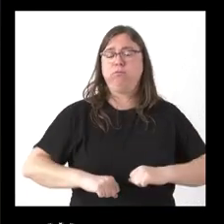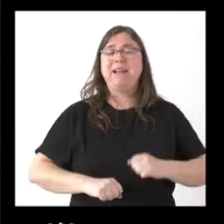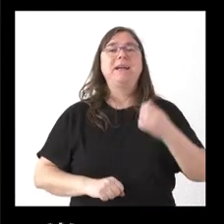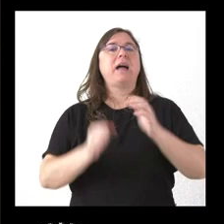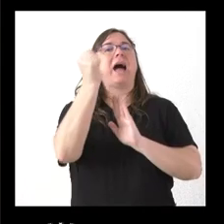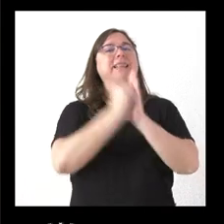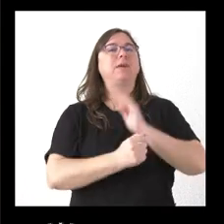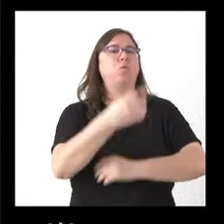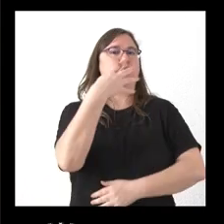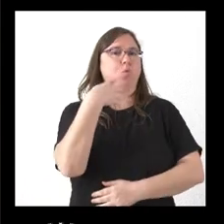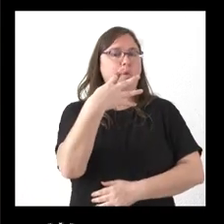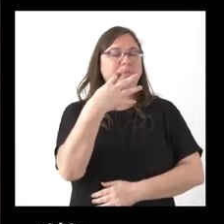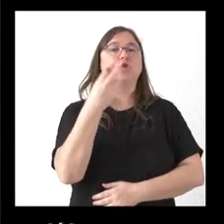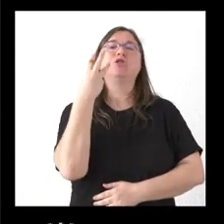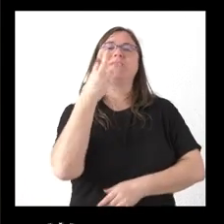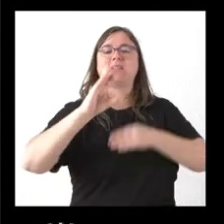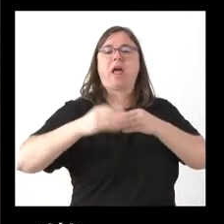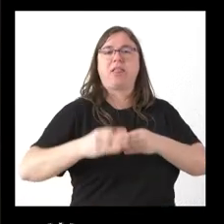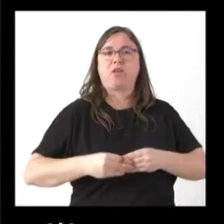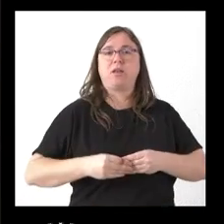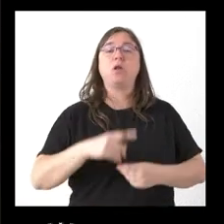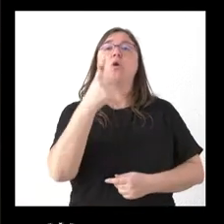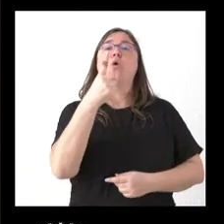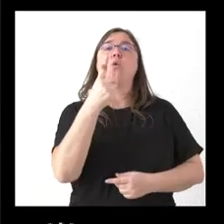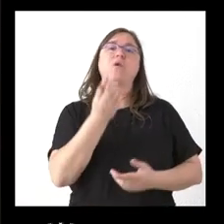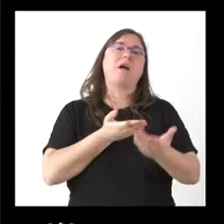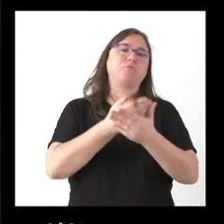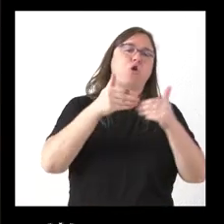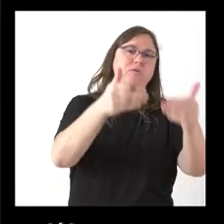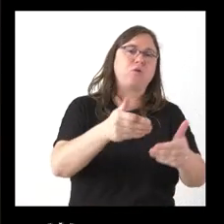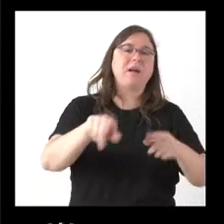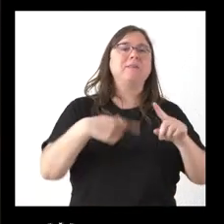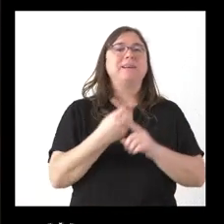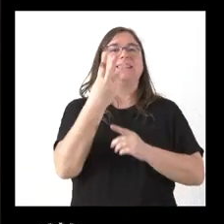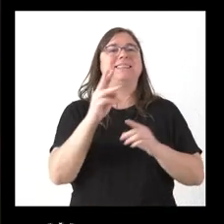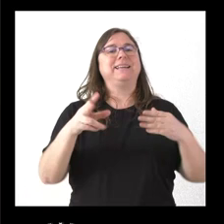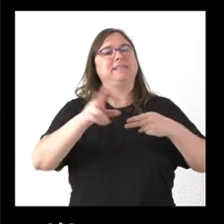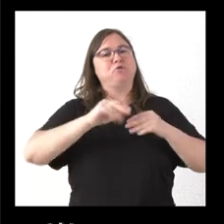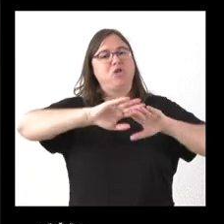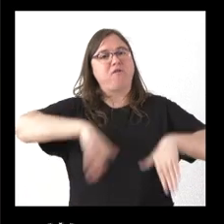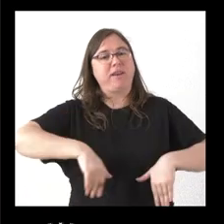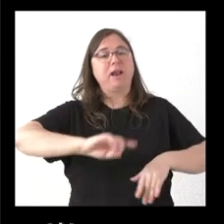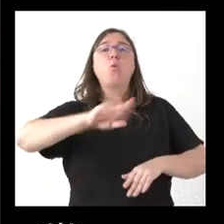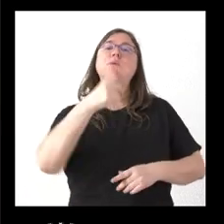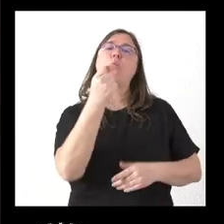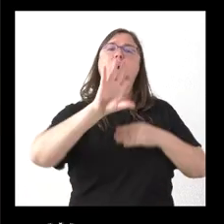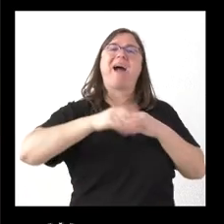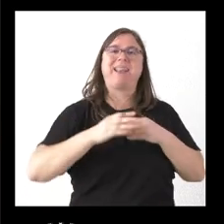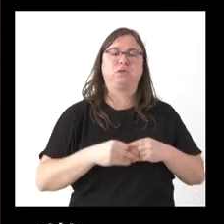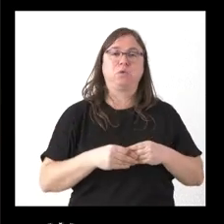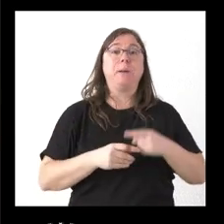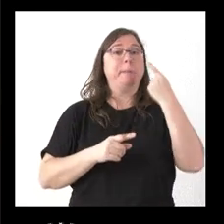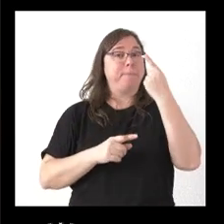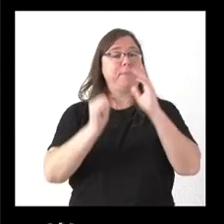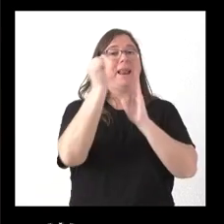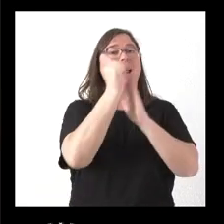tres disposiciones adicionales una disposición delegatoria tres disposiciones finales y un anexo en los artículos el primero